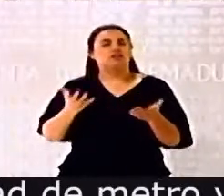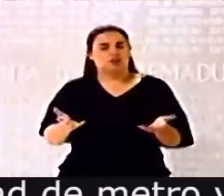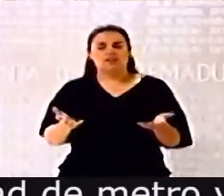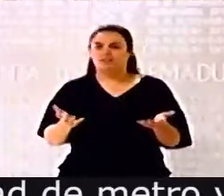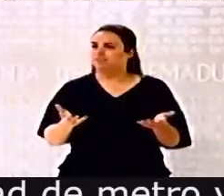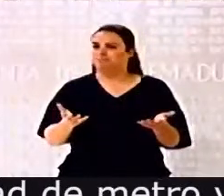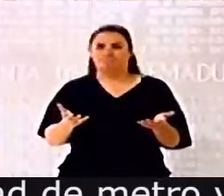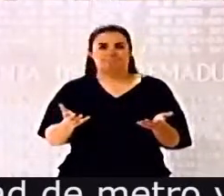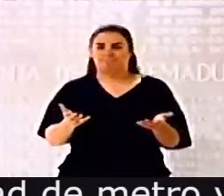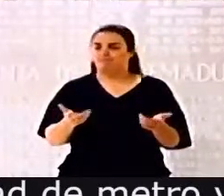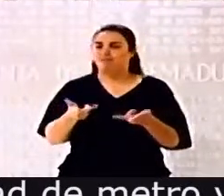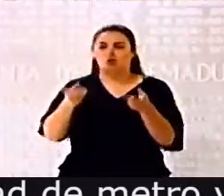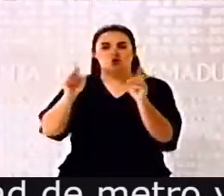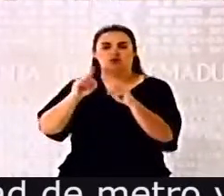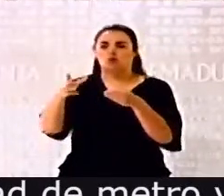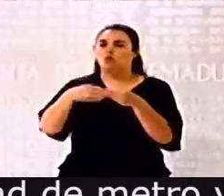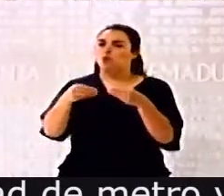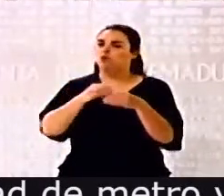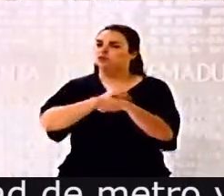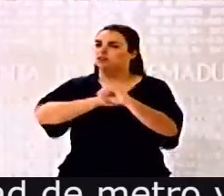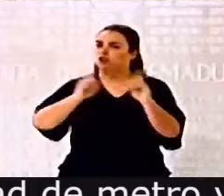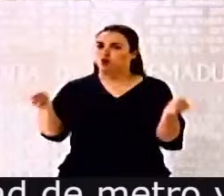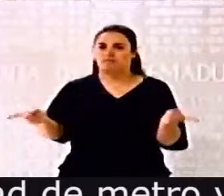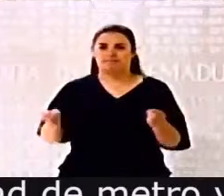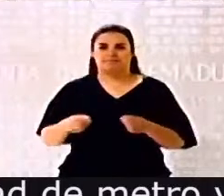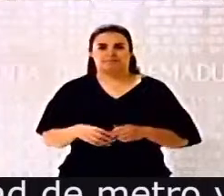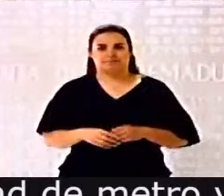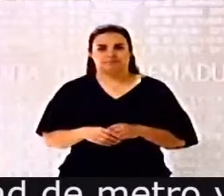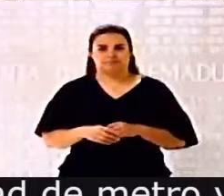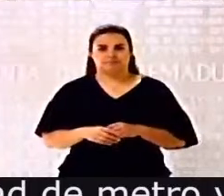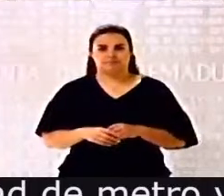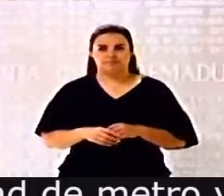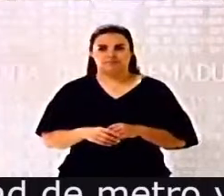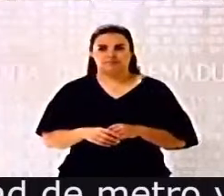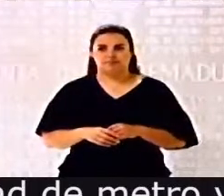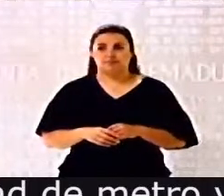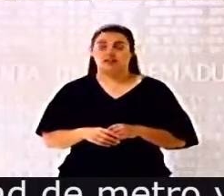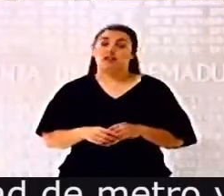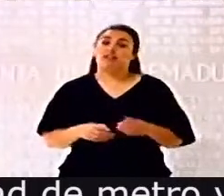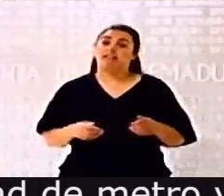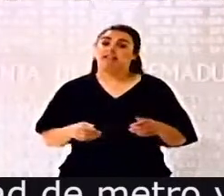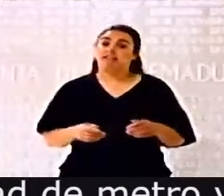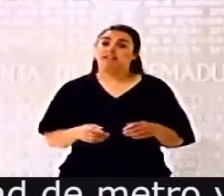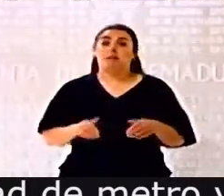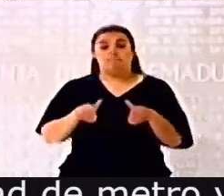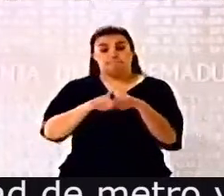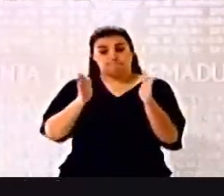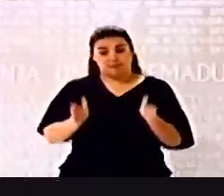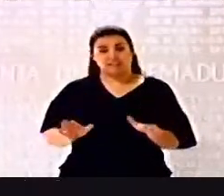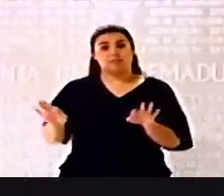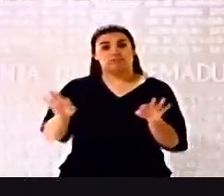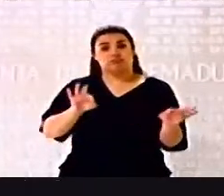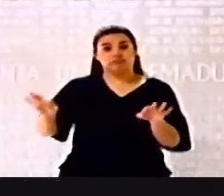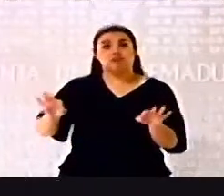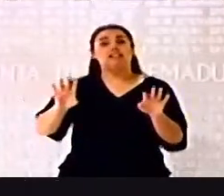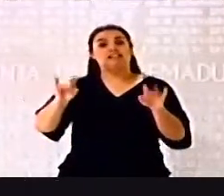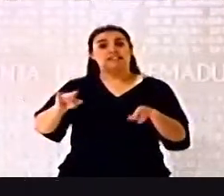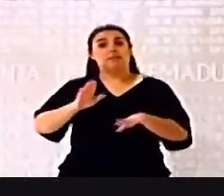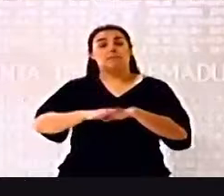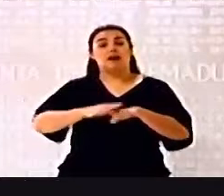no se van a permitir su uso como pistas de baile. Sí se pueden colocar mesas para aumentar el